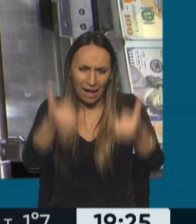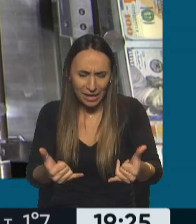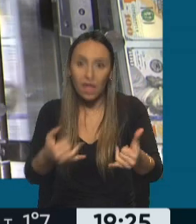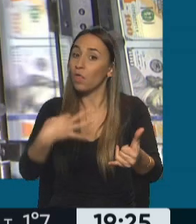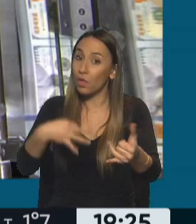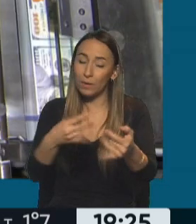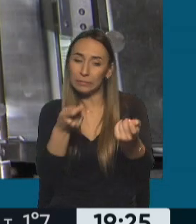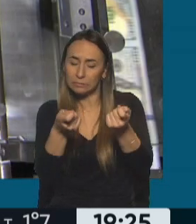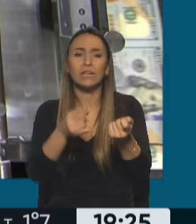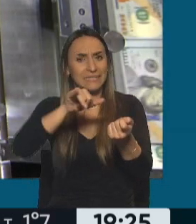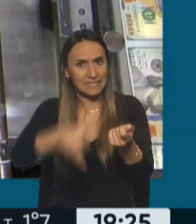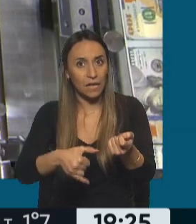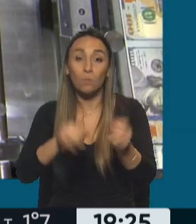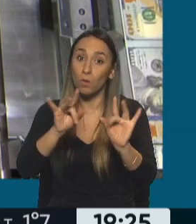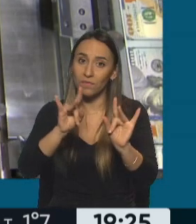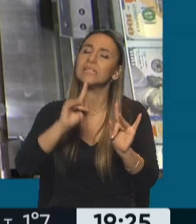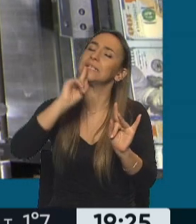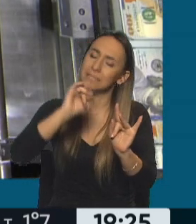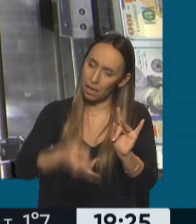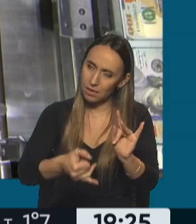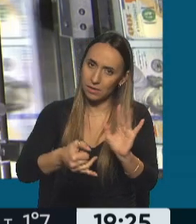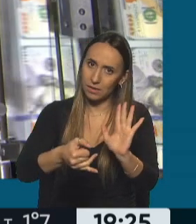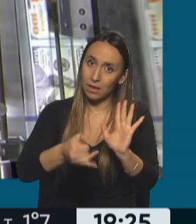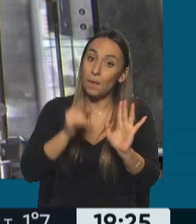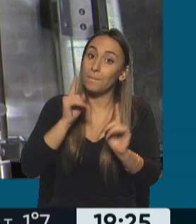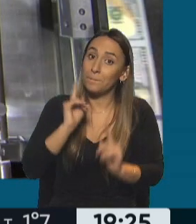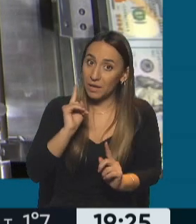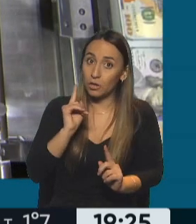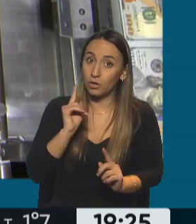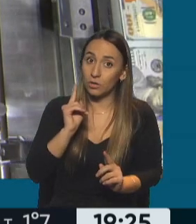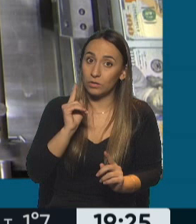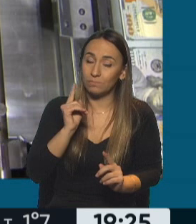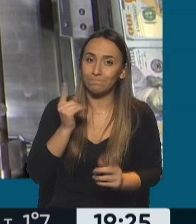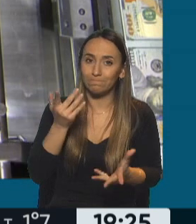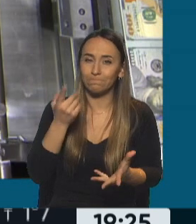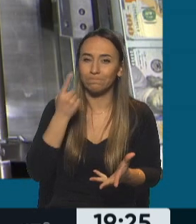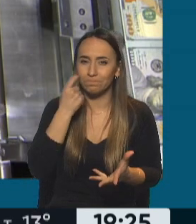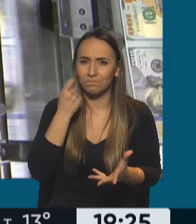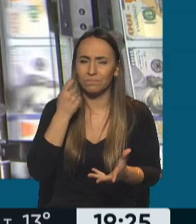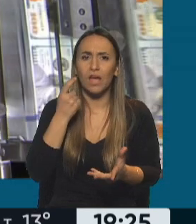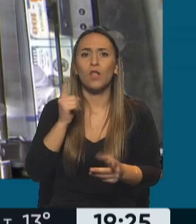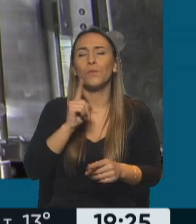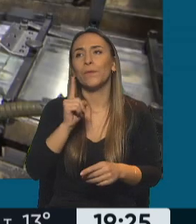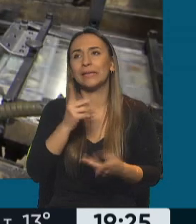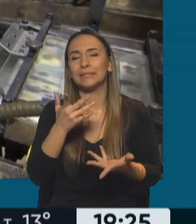Es difícil también. Pero ¿qué es lo que noto? Que esto no es estructural. ¿Por